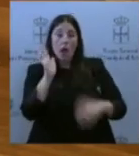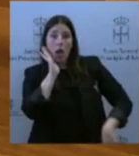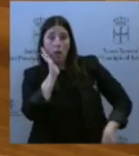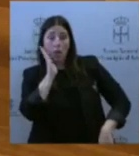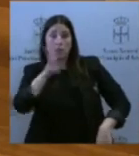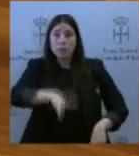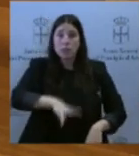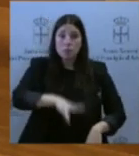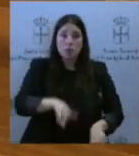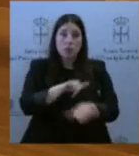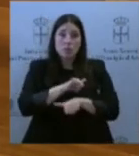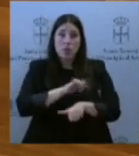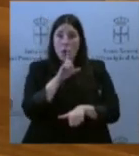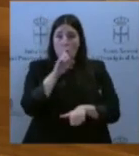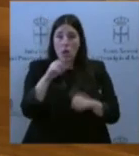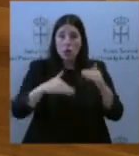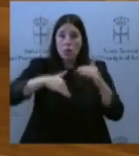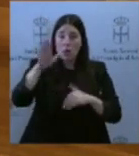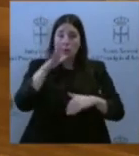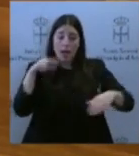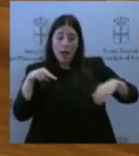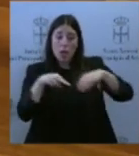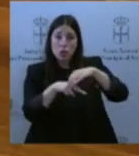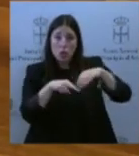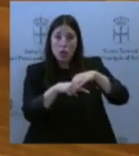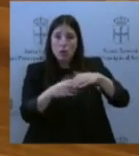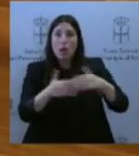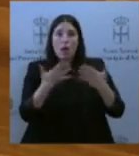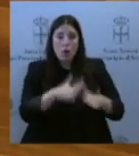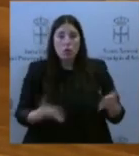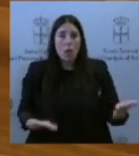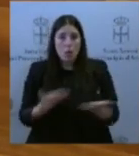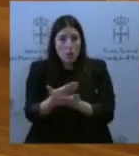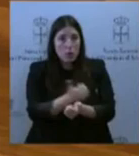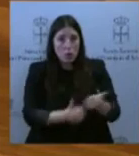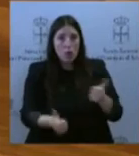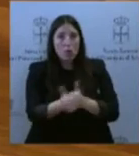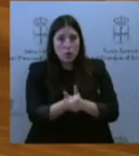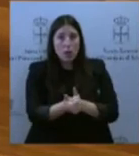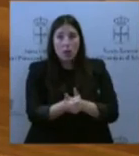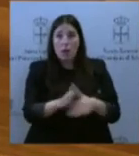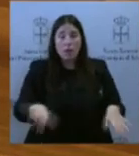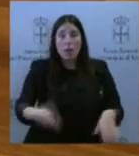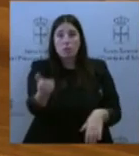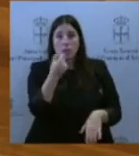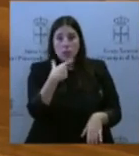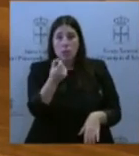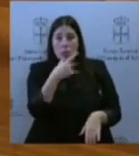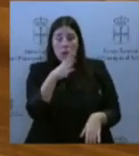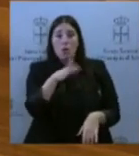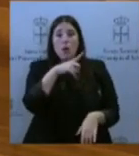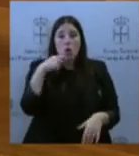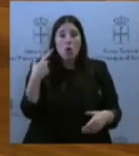magnética, a pesar de haberla pedido de forma prioritaria, a base de morfina, aguantando. Alejandro, con cita para el 7 de junio